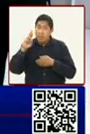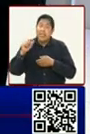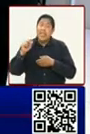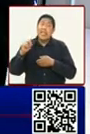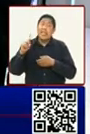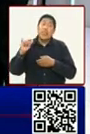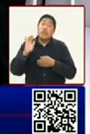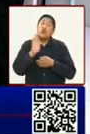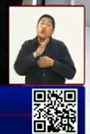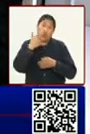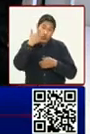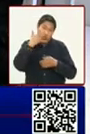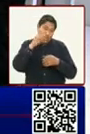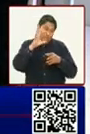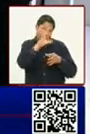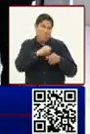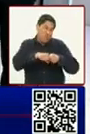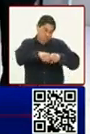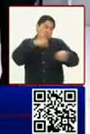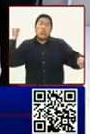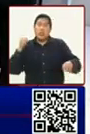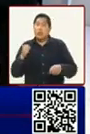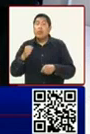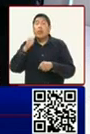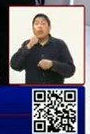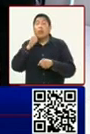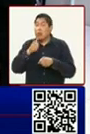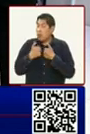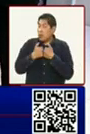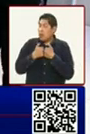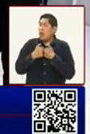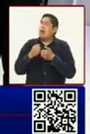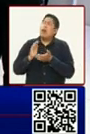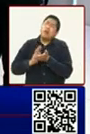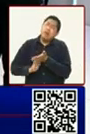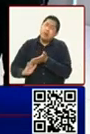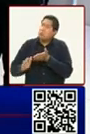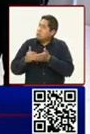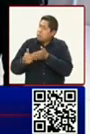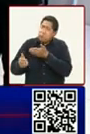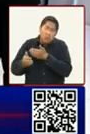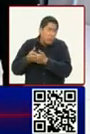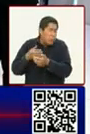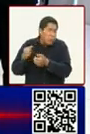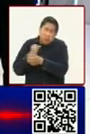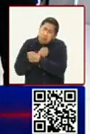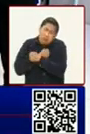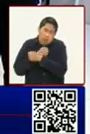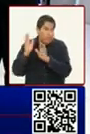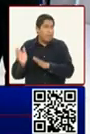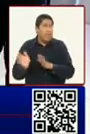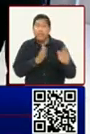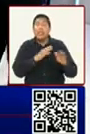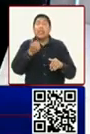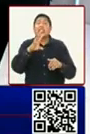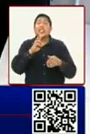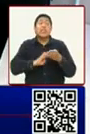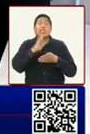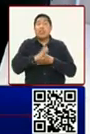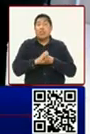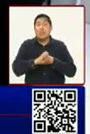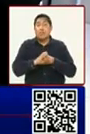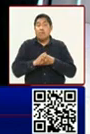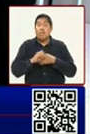celular a Valentina, ella lo perdonó. Vamos con el siguiente cuadro, porque el 16 de enero del